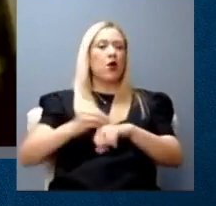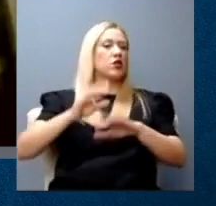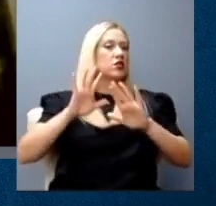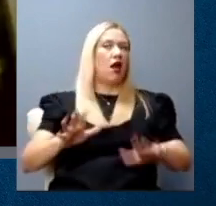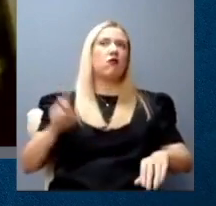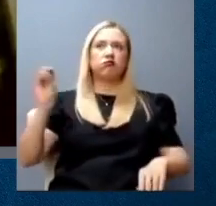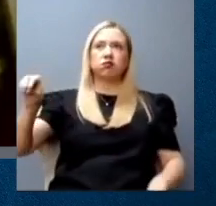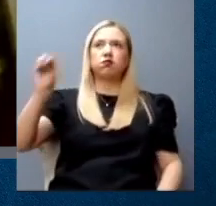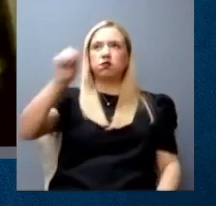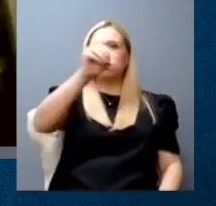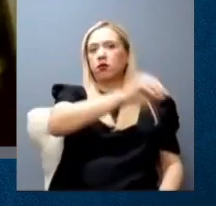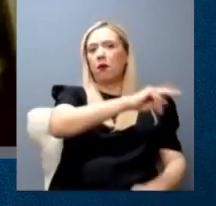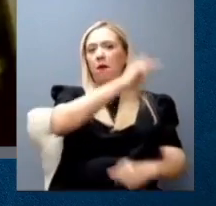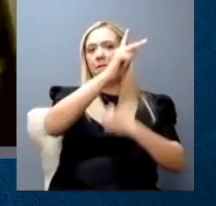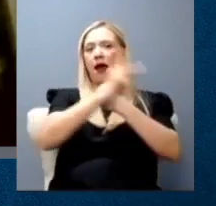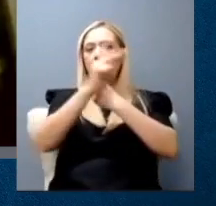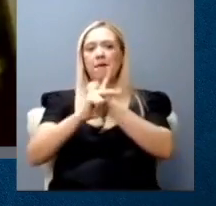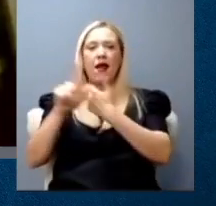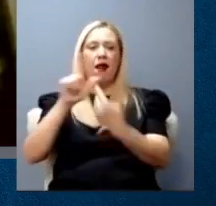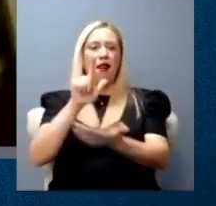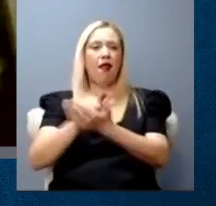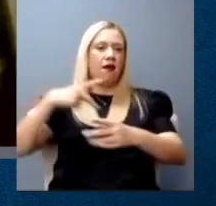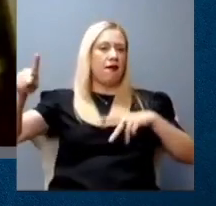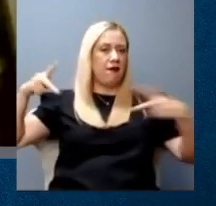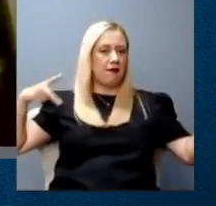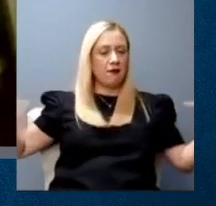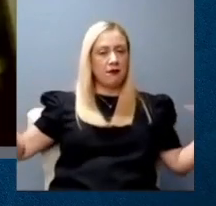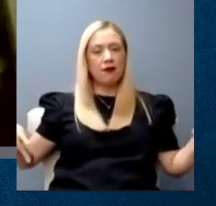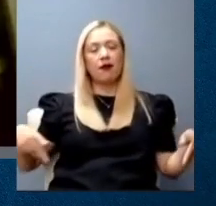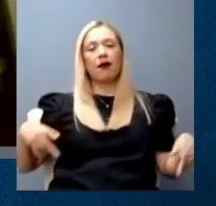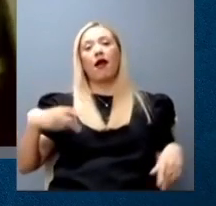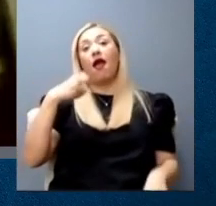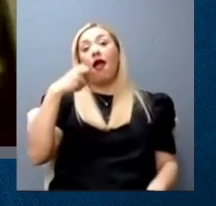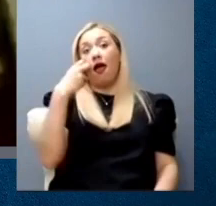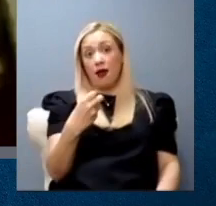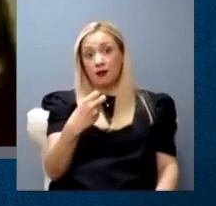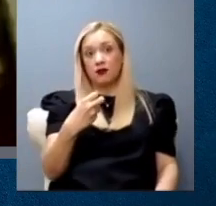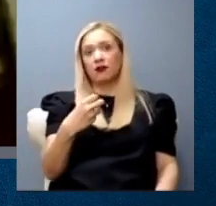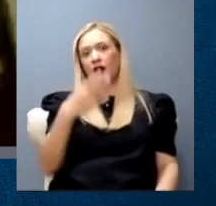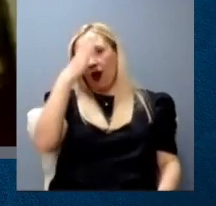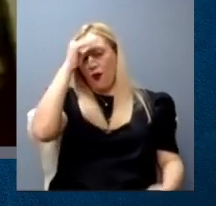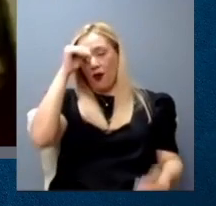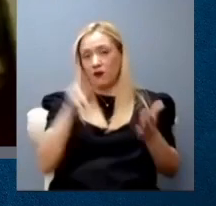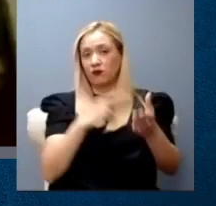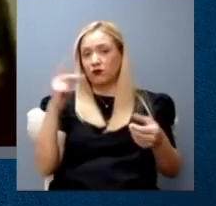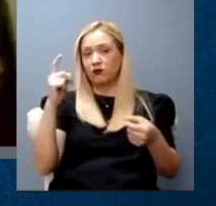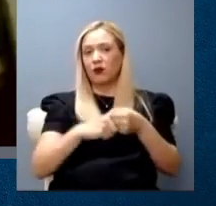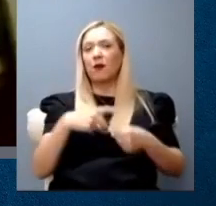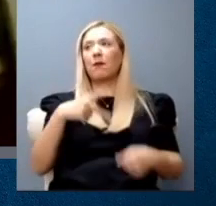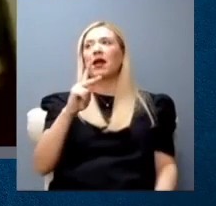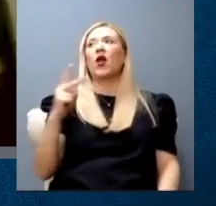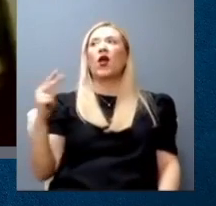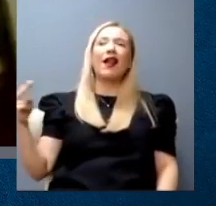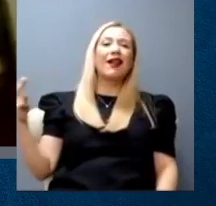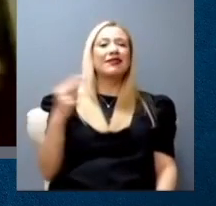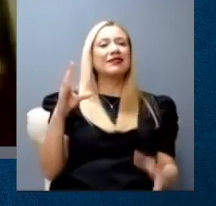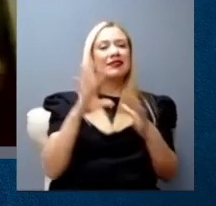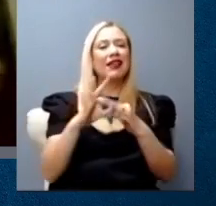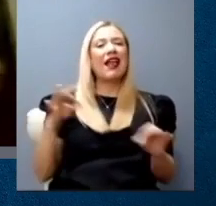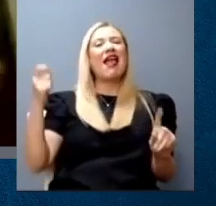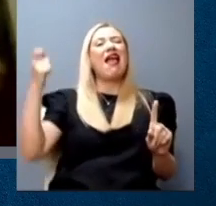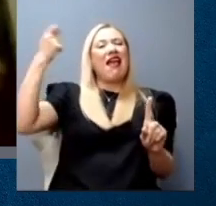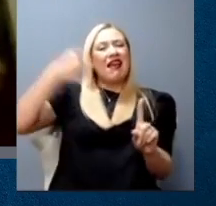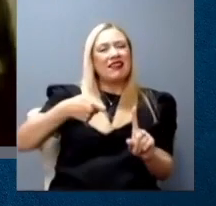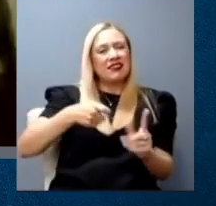De manera que se ha preocupado por, primero, establecer qué cosas son los derechos humanos, cómo se